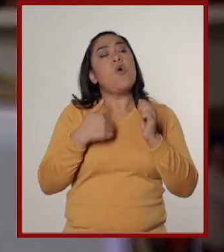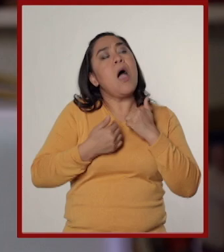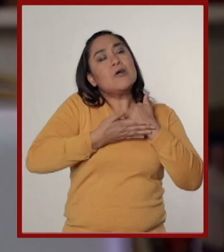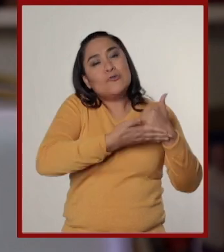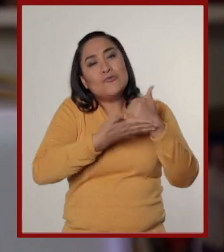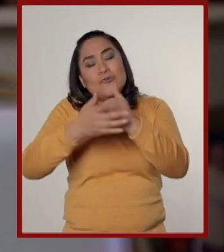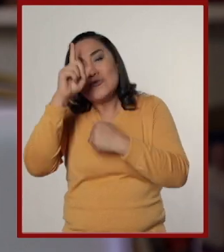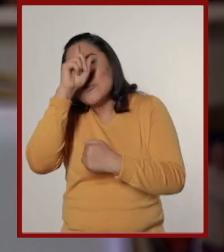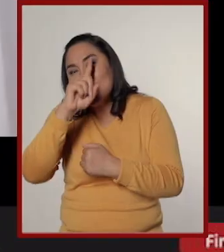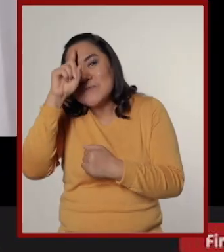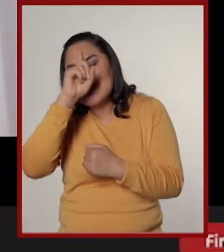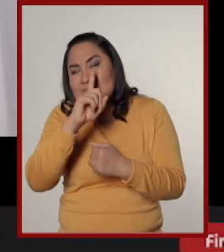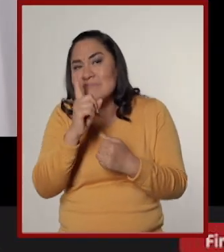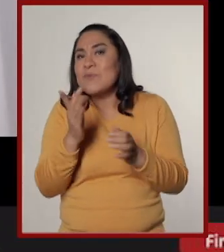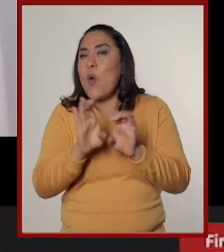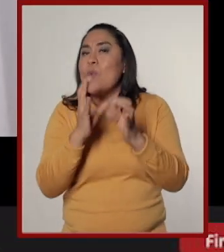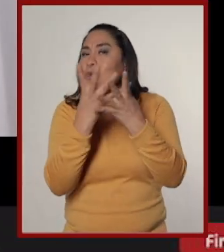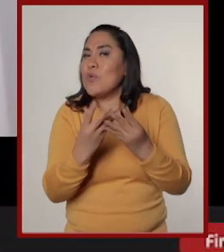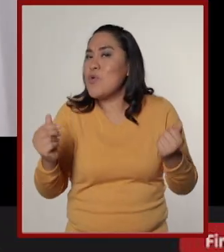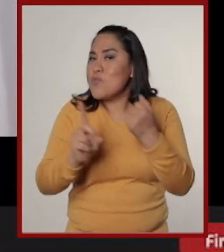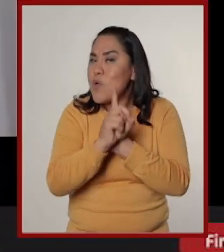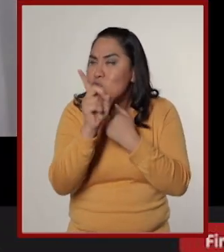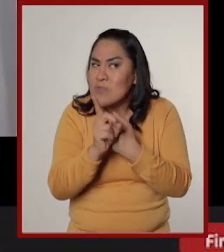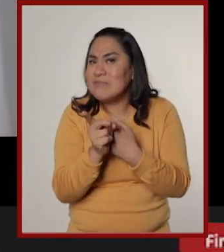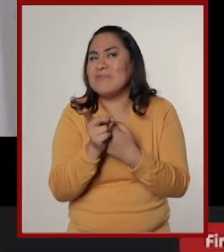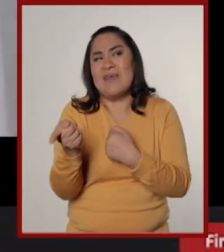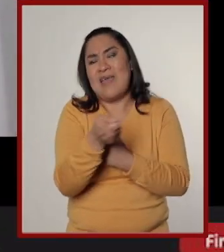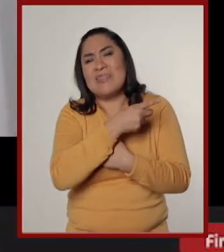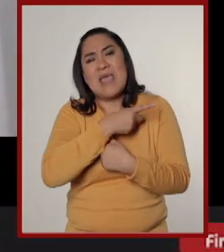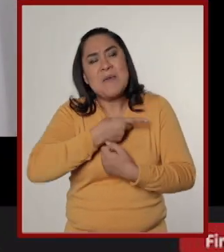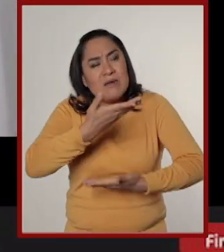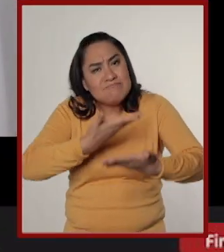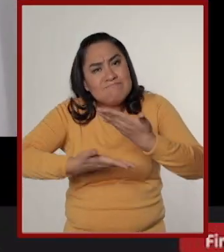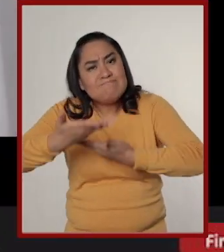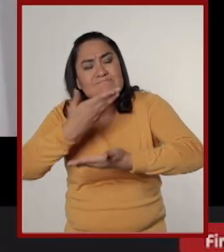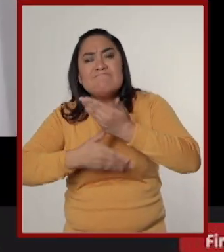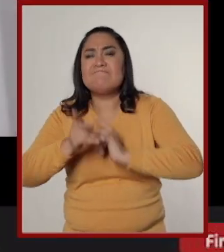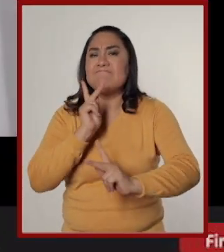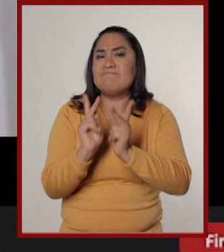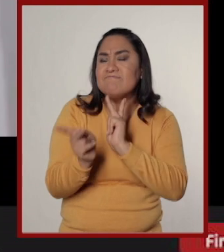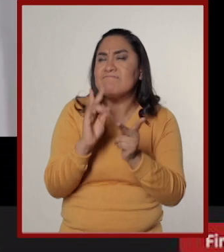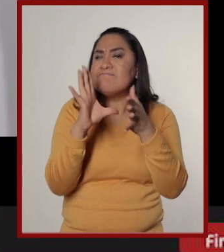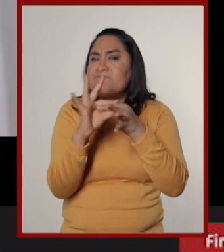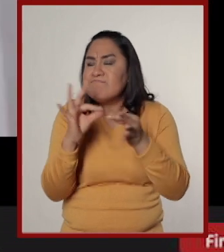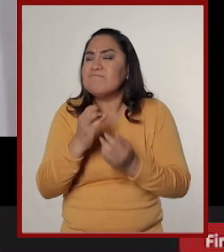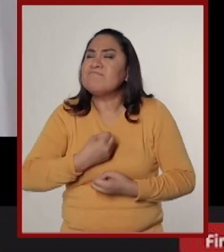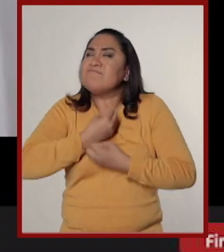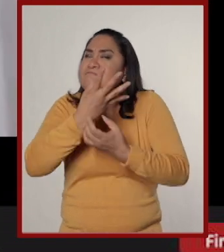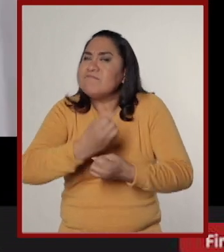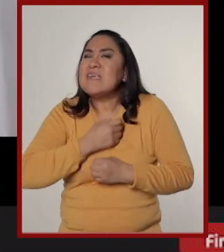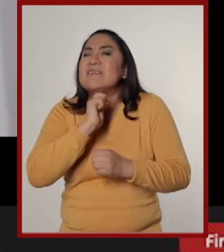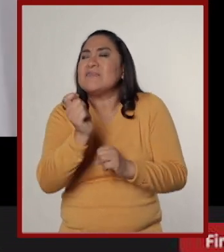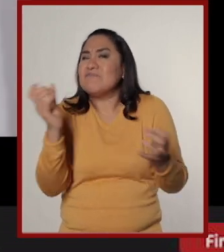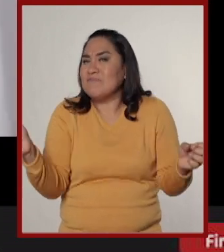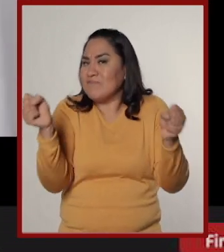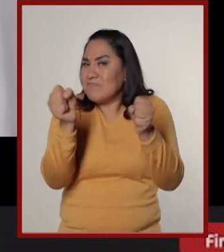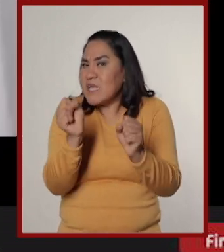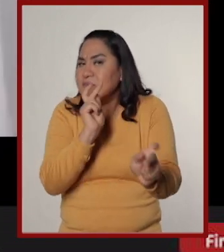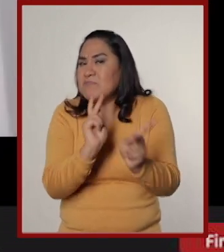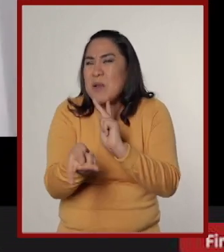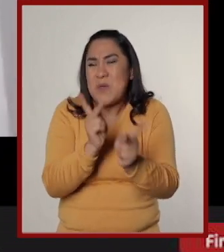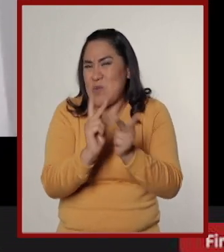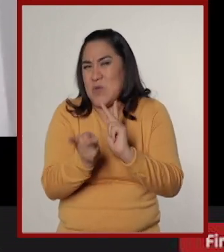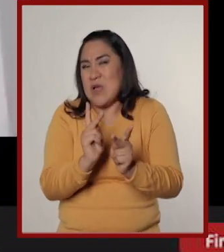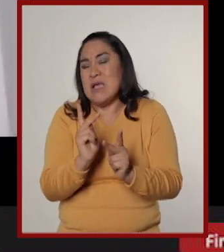negocien. Va a generar un espacio ahí donde los dos puedan hablar y donde los dos les puedan decir lo que sienten, lo que piensan, lo que necesitan,